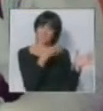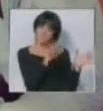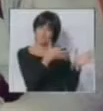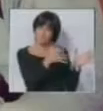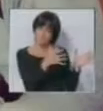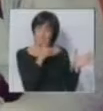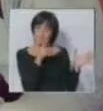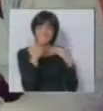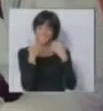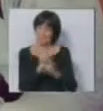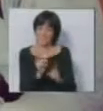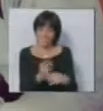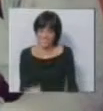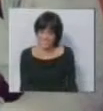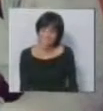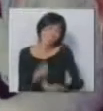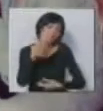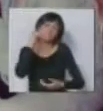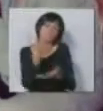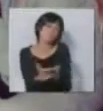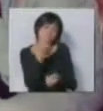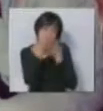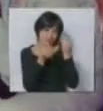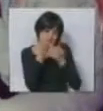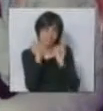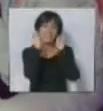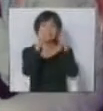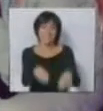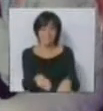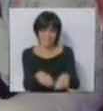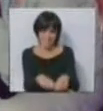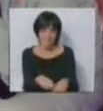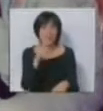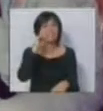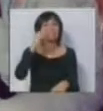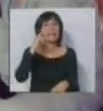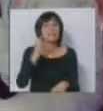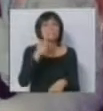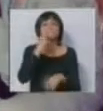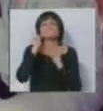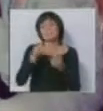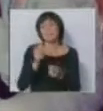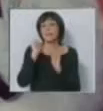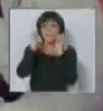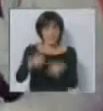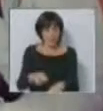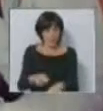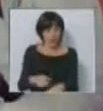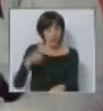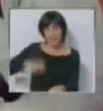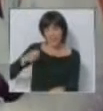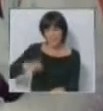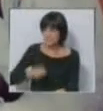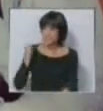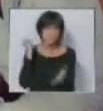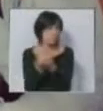ahí. Icardi, bueno, estas son las flores que le regaló el hombre. Estas son las flores, también tres carteras de una marca muy importante, de la que ella es